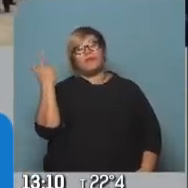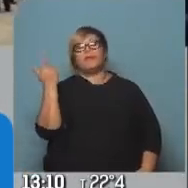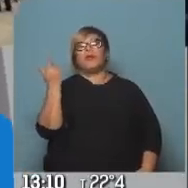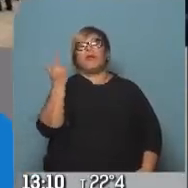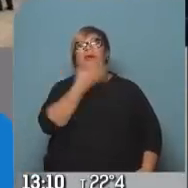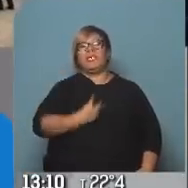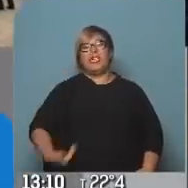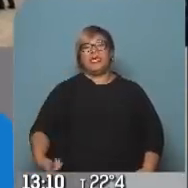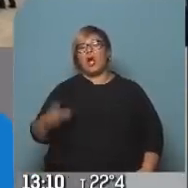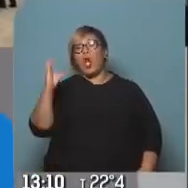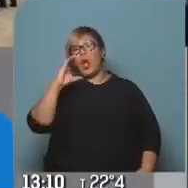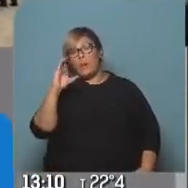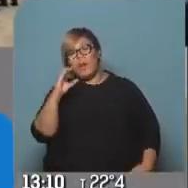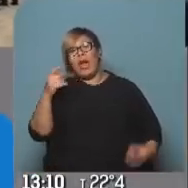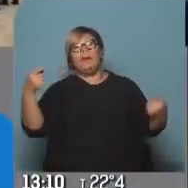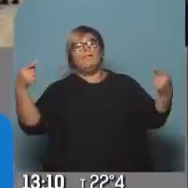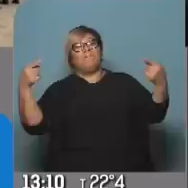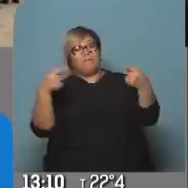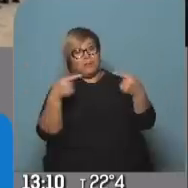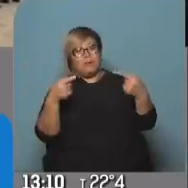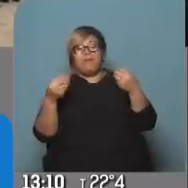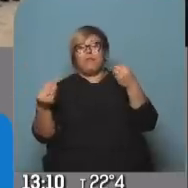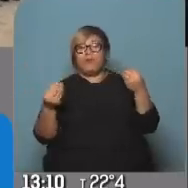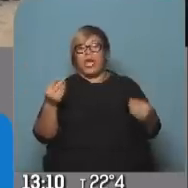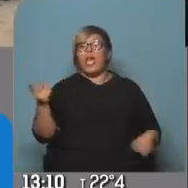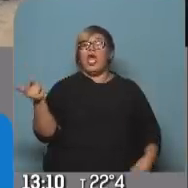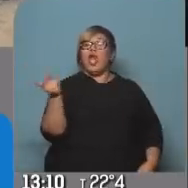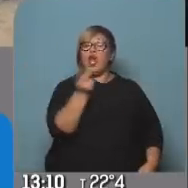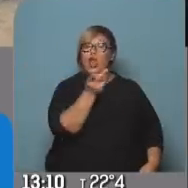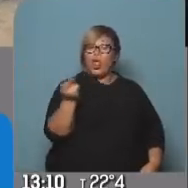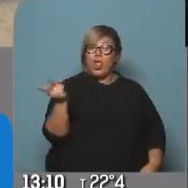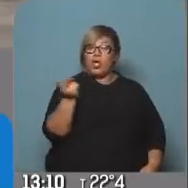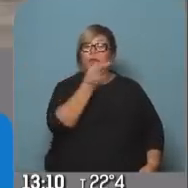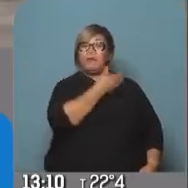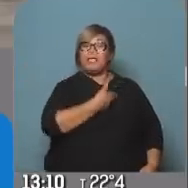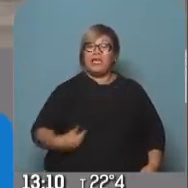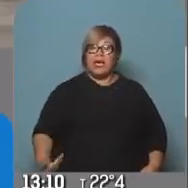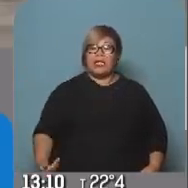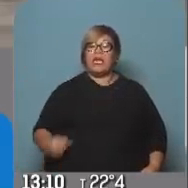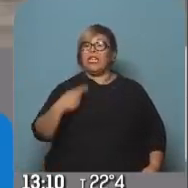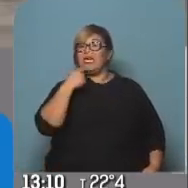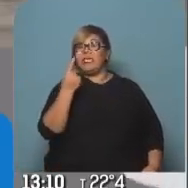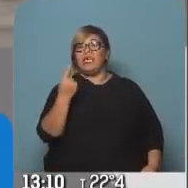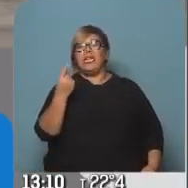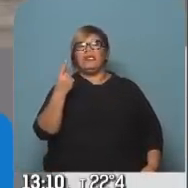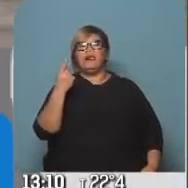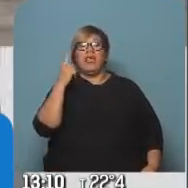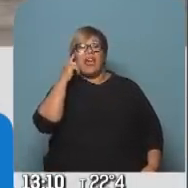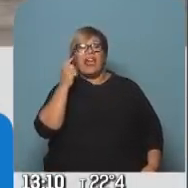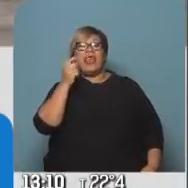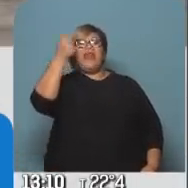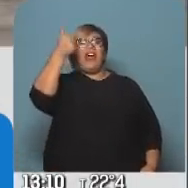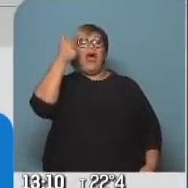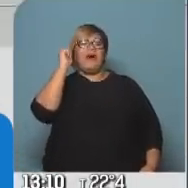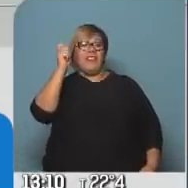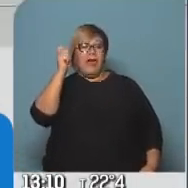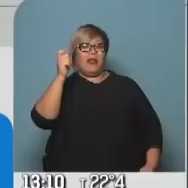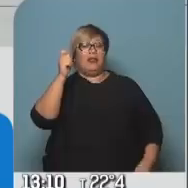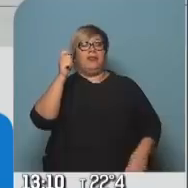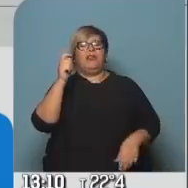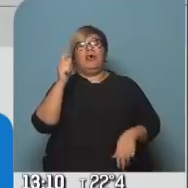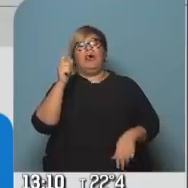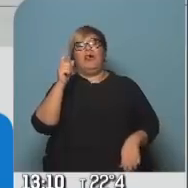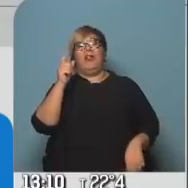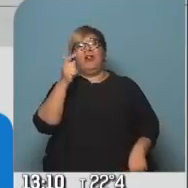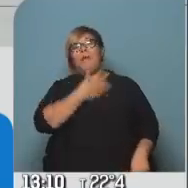el de Colombia, porque ambos se adjudican la idea de ProSur. Pero a su vez ProSur